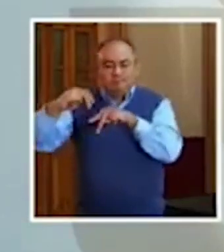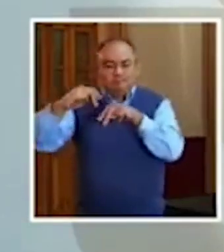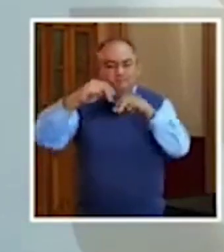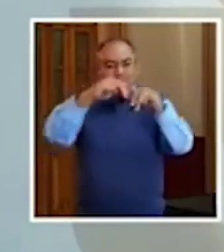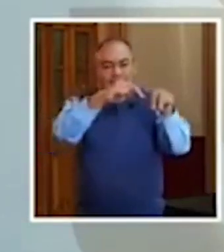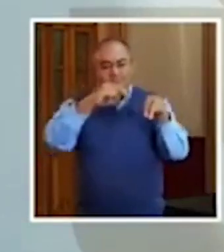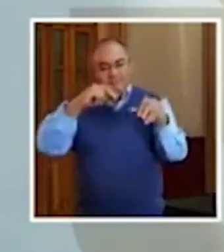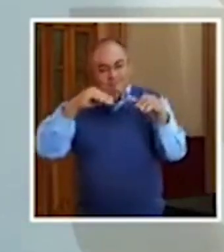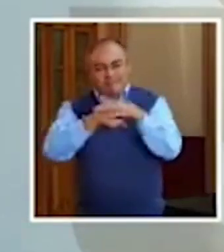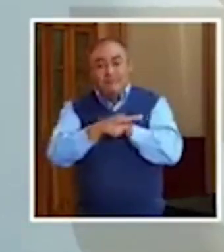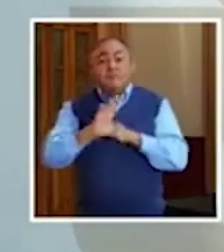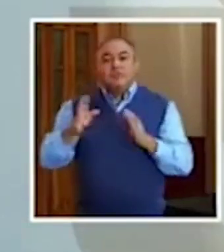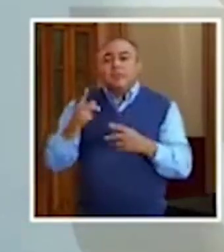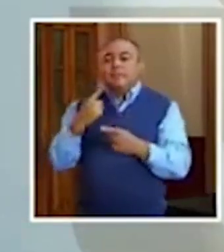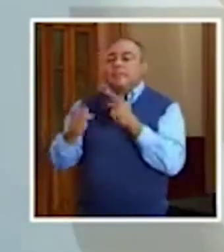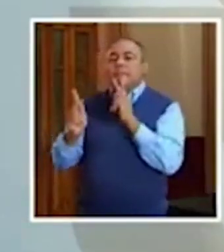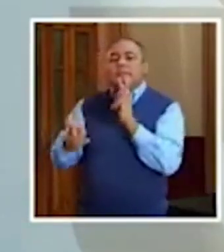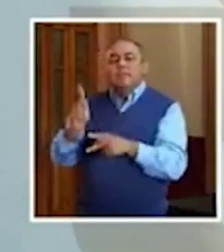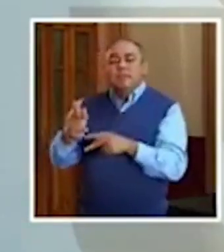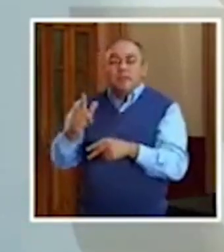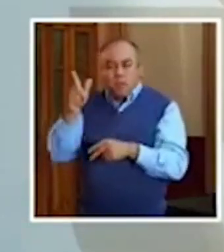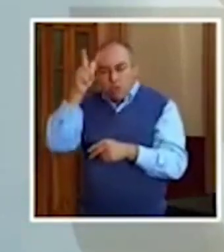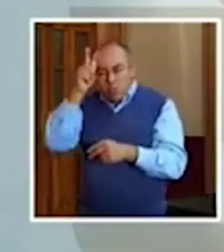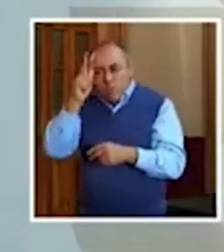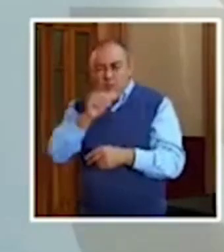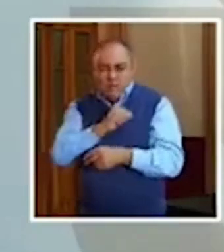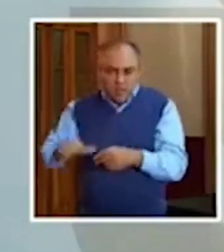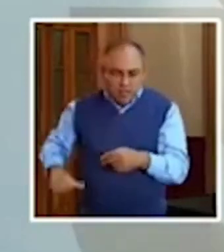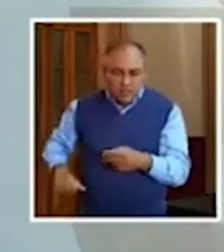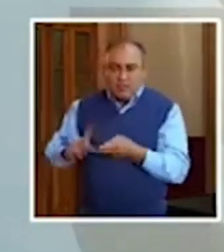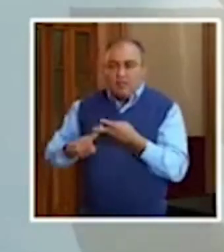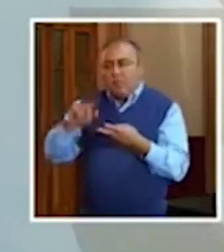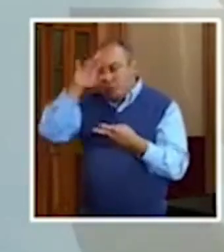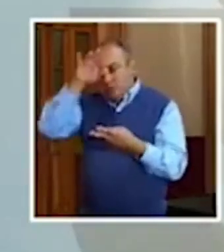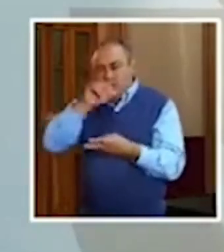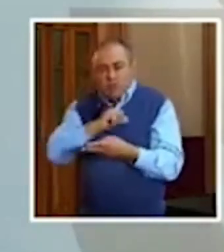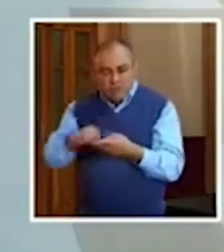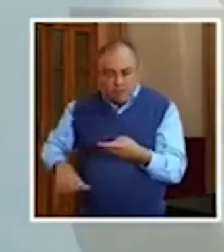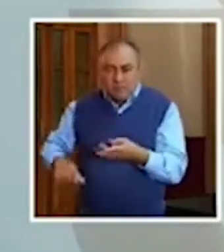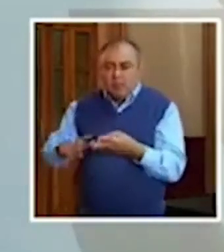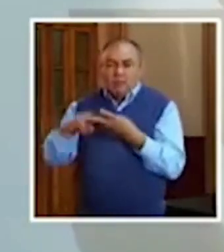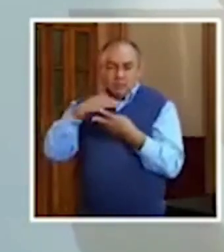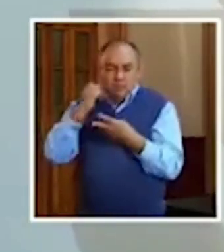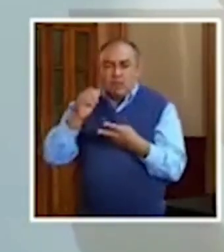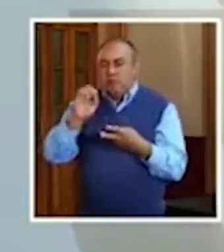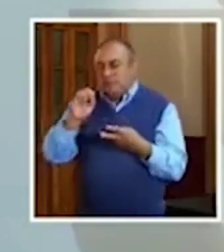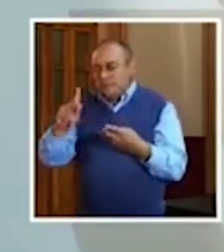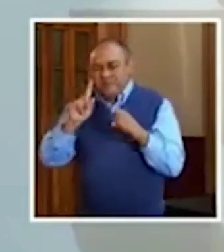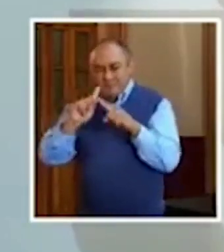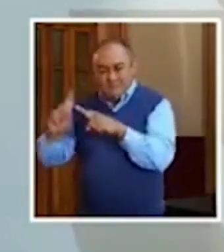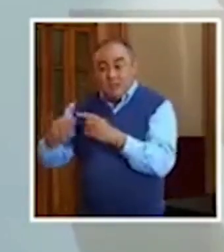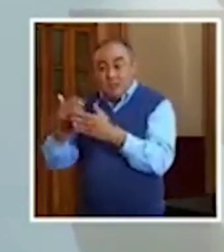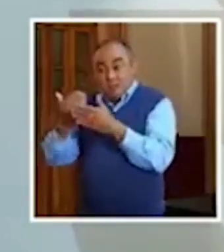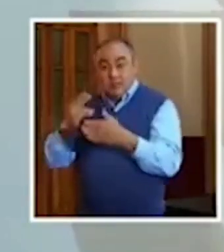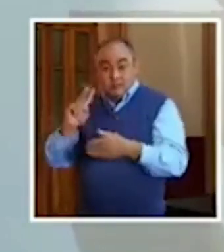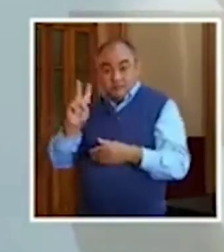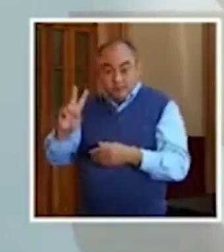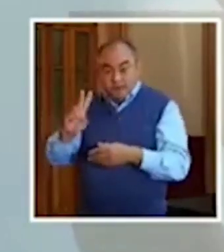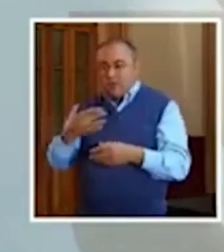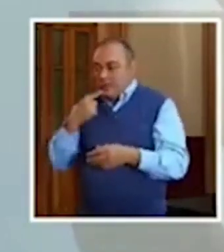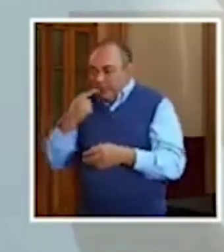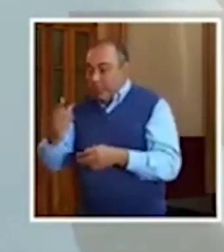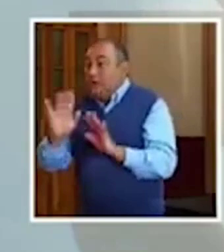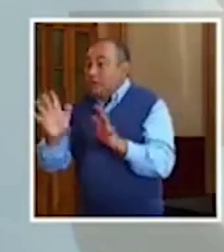Guadalupe, Apodaca, San Pedro y a todo el mundo les dije desde el viernes que nos fuéramos